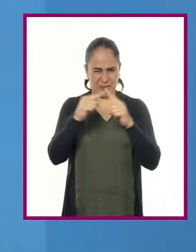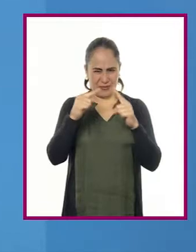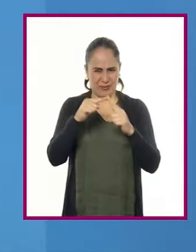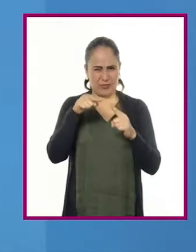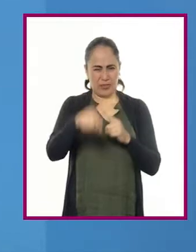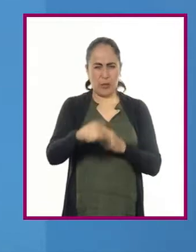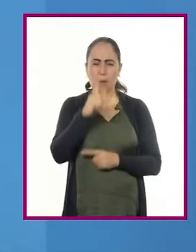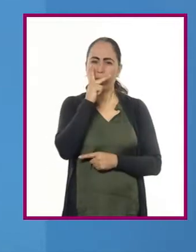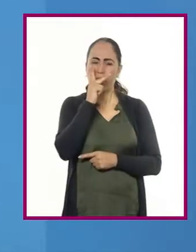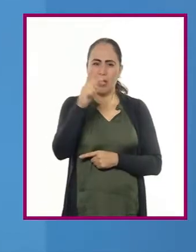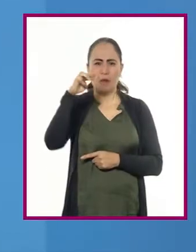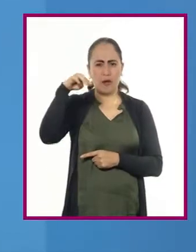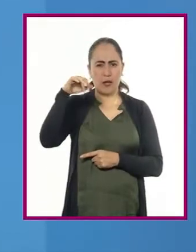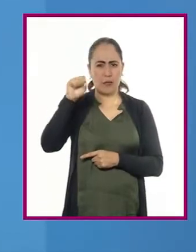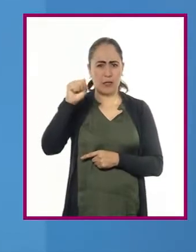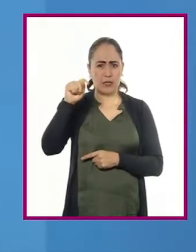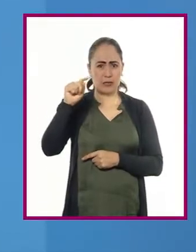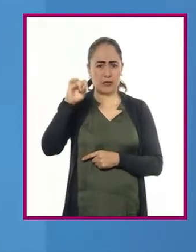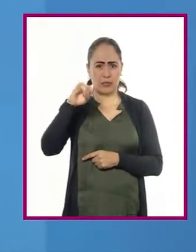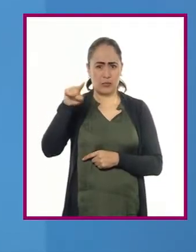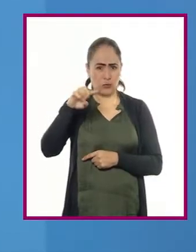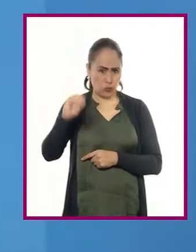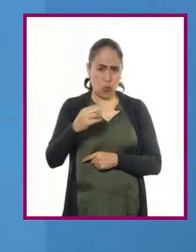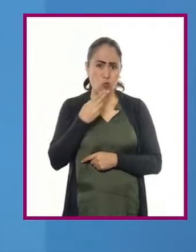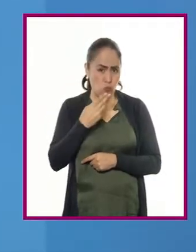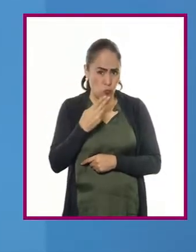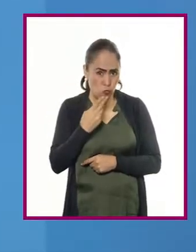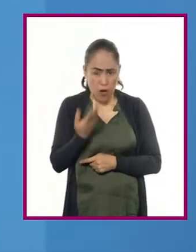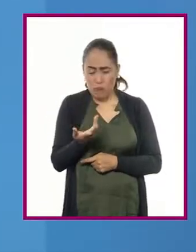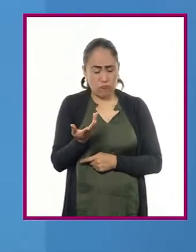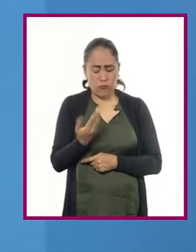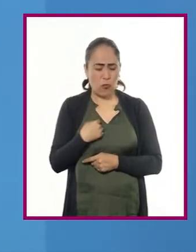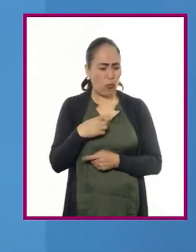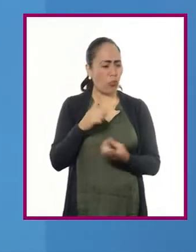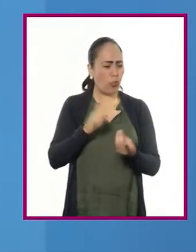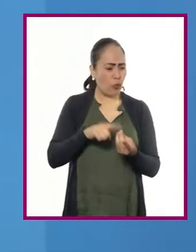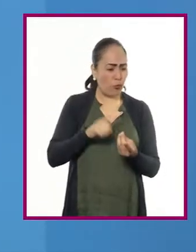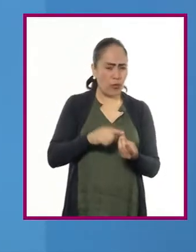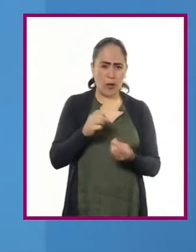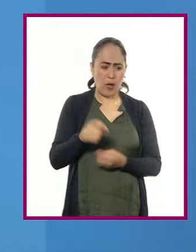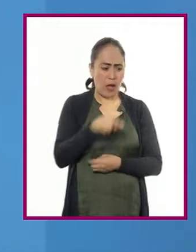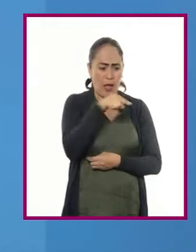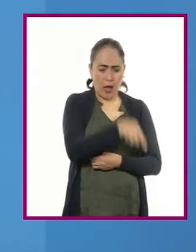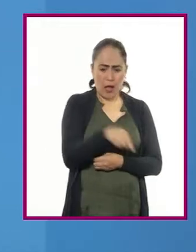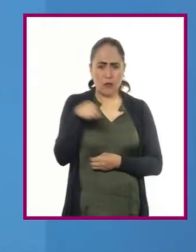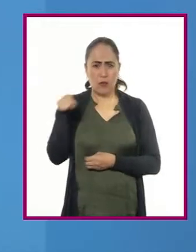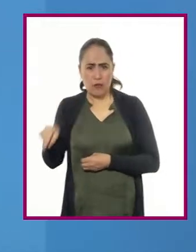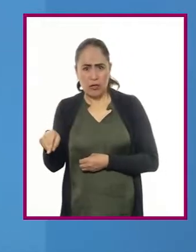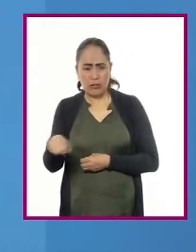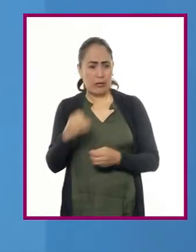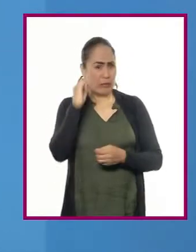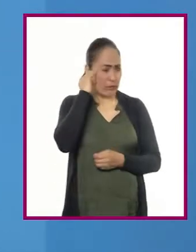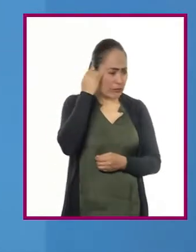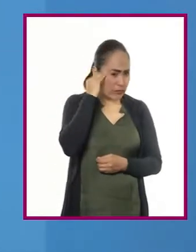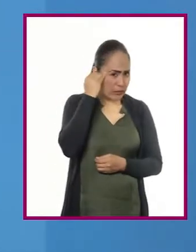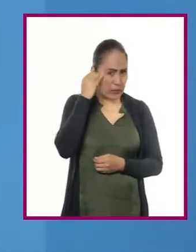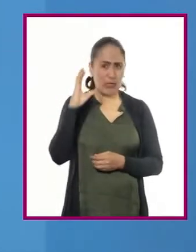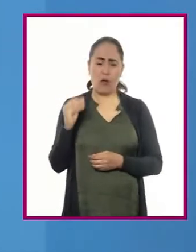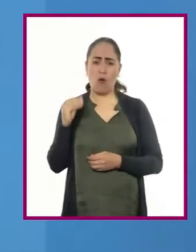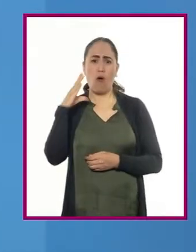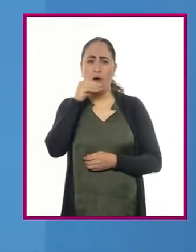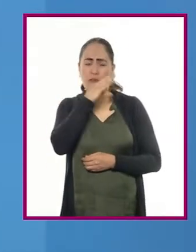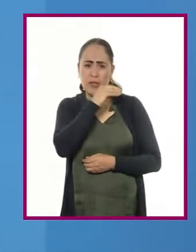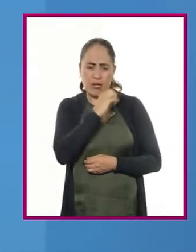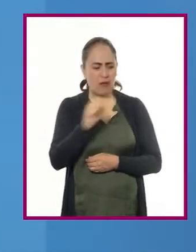del término mestizo, por lo que ubicarlo socialmente era más complicado que a un indígena o a un africano,